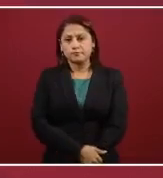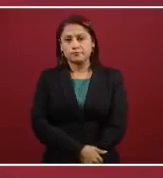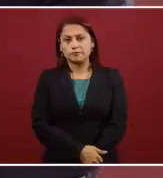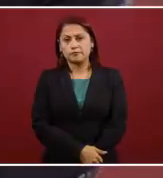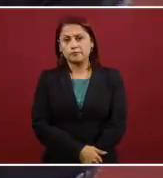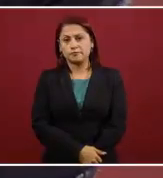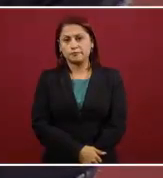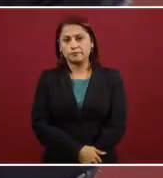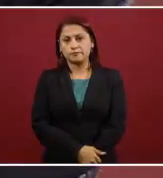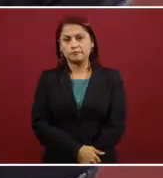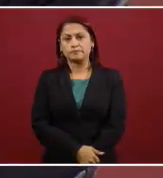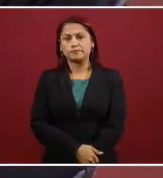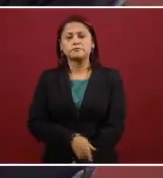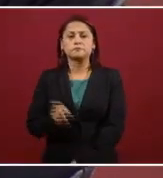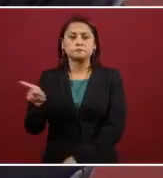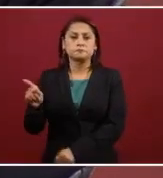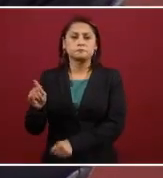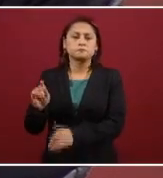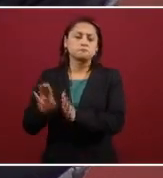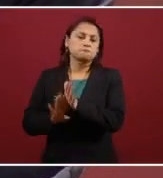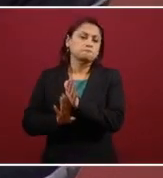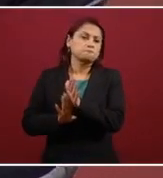también progresista, su familia,